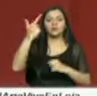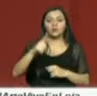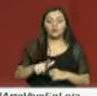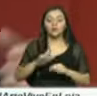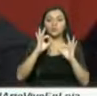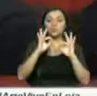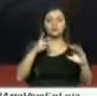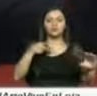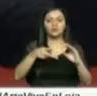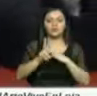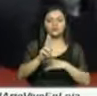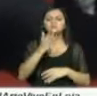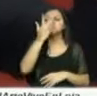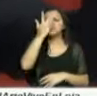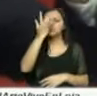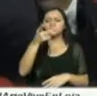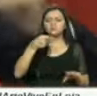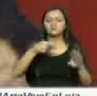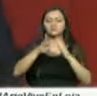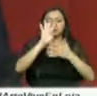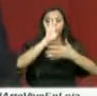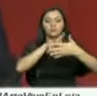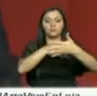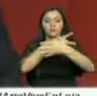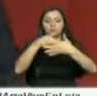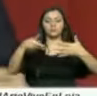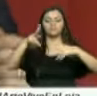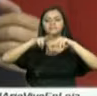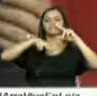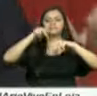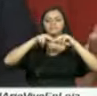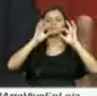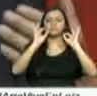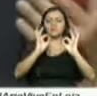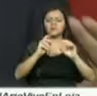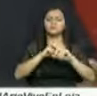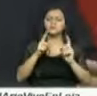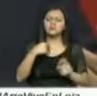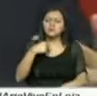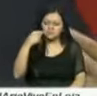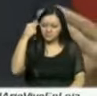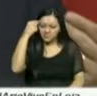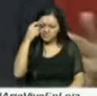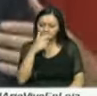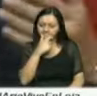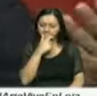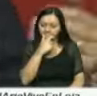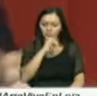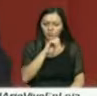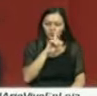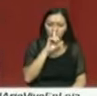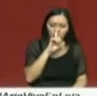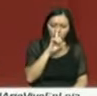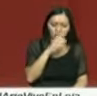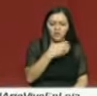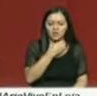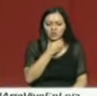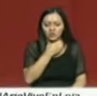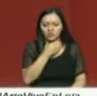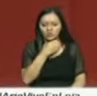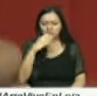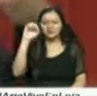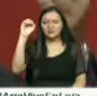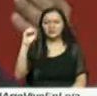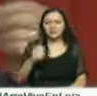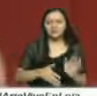coincidió con la independencia de Loja por el cronograma de construcción. Pero reflexionamos si era mejor hacerlo julio, agosto, cuando ciclo cierre está